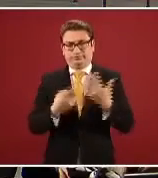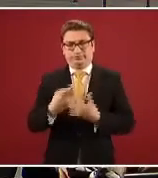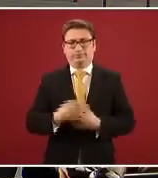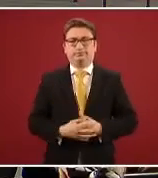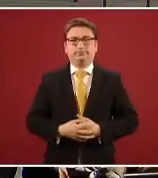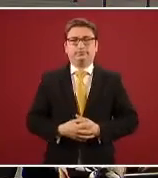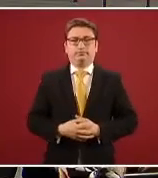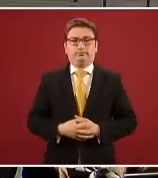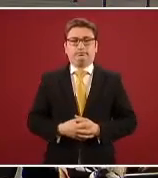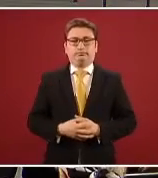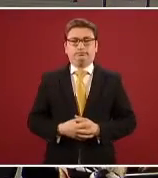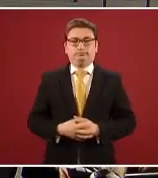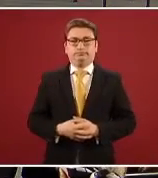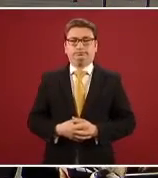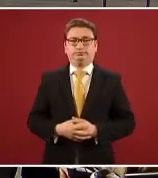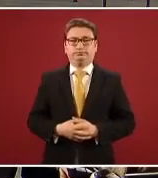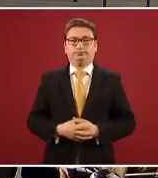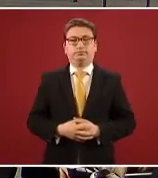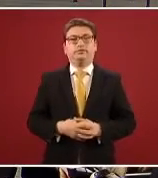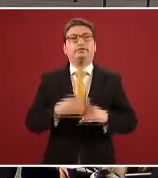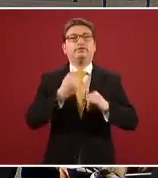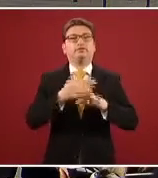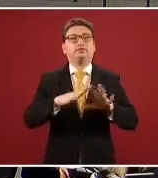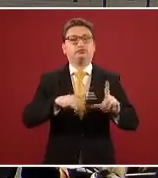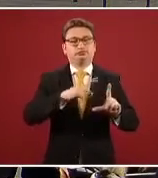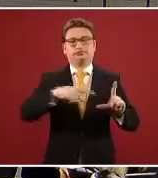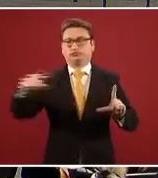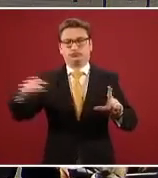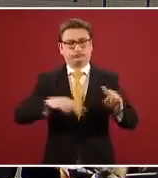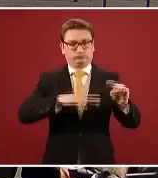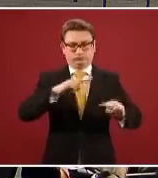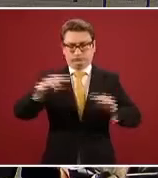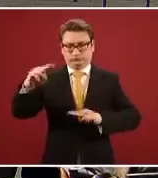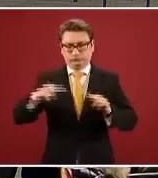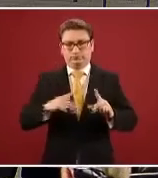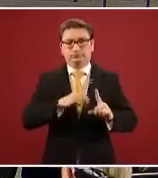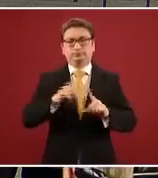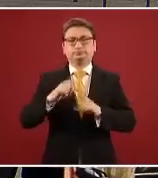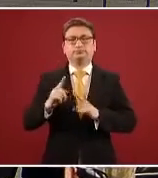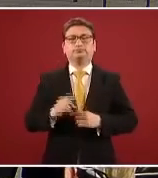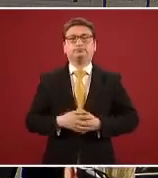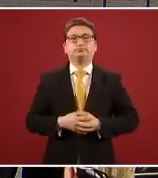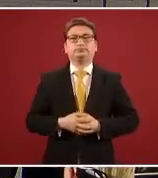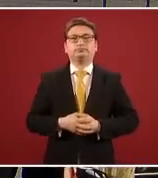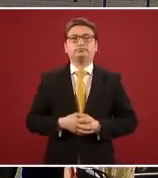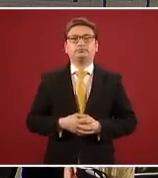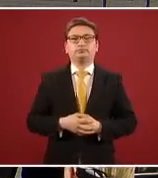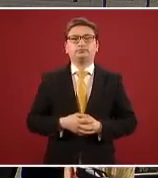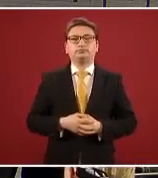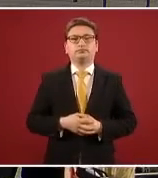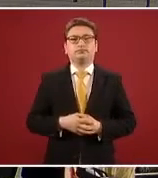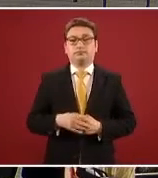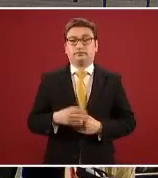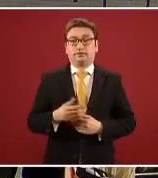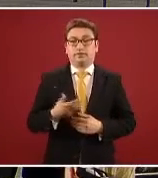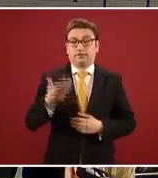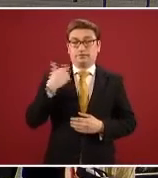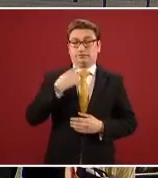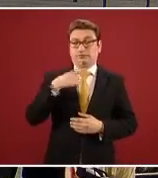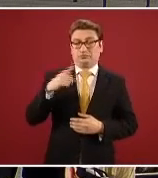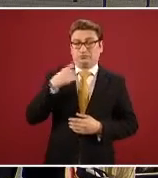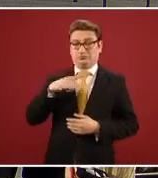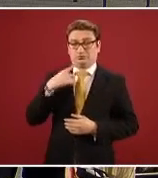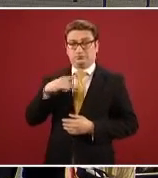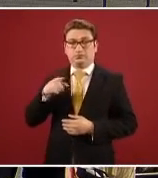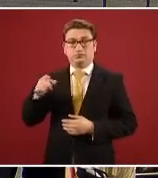favor. Adelante. En datos estadísticos, el techo histórico de las denuncias de